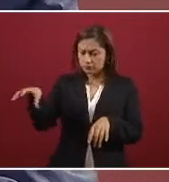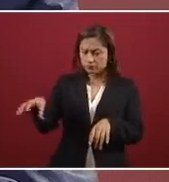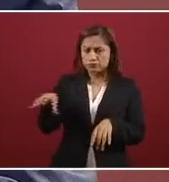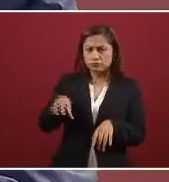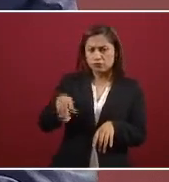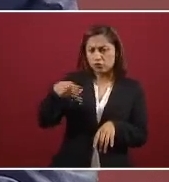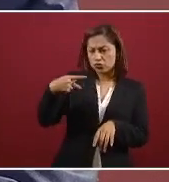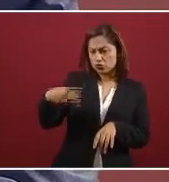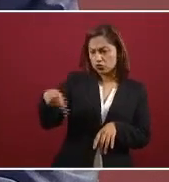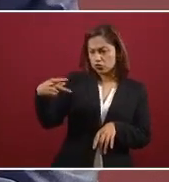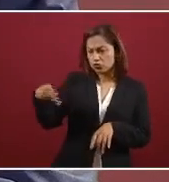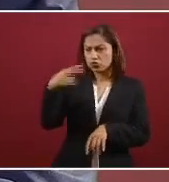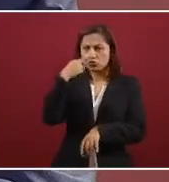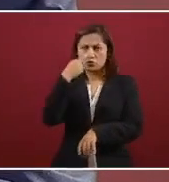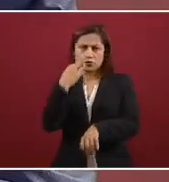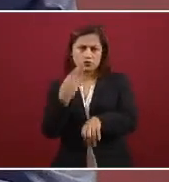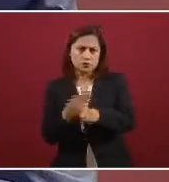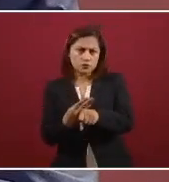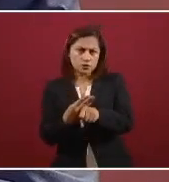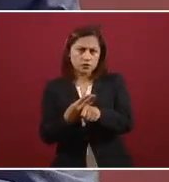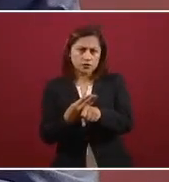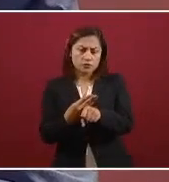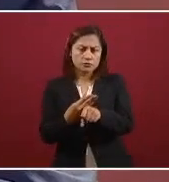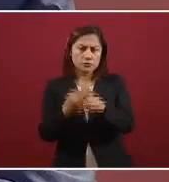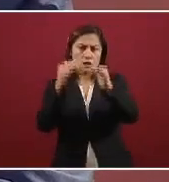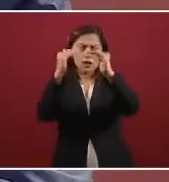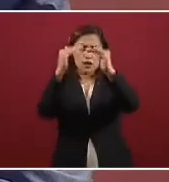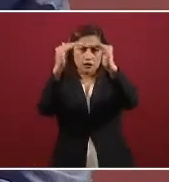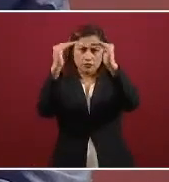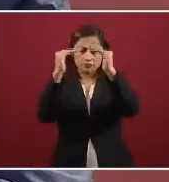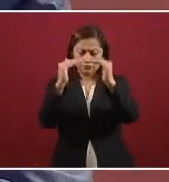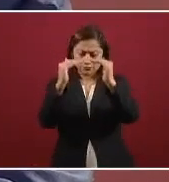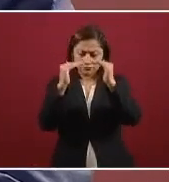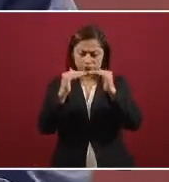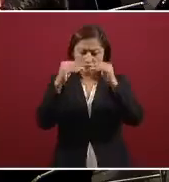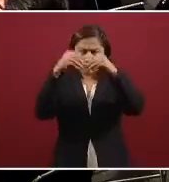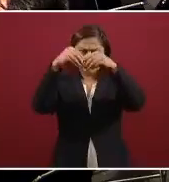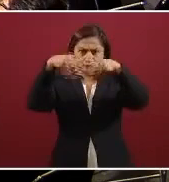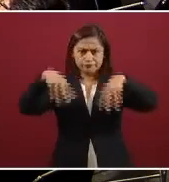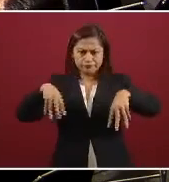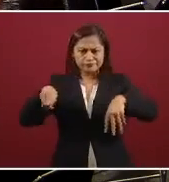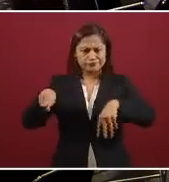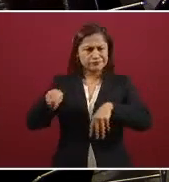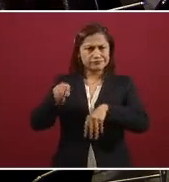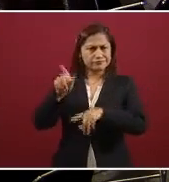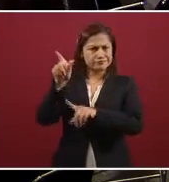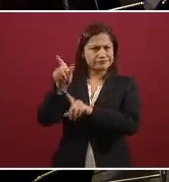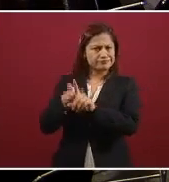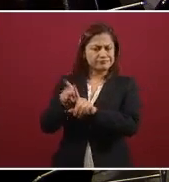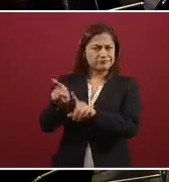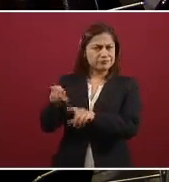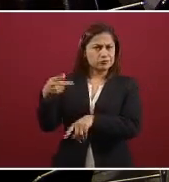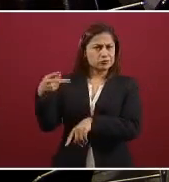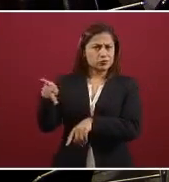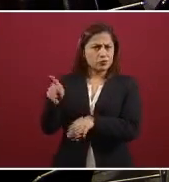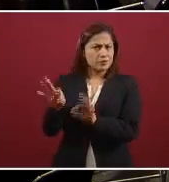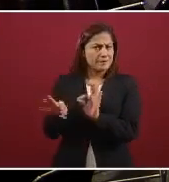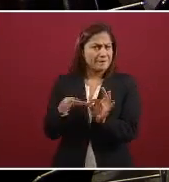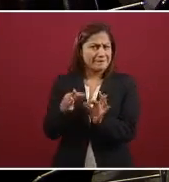competencia de cada nivel de gobierno. Entonces no hay ningún problema. No es